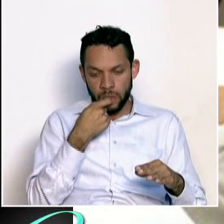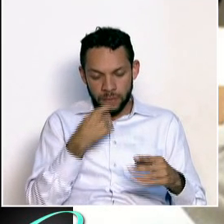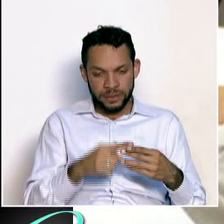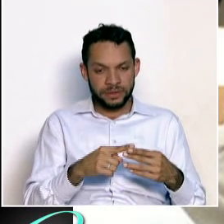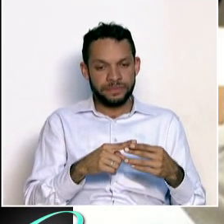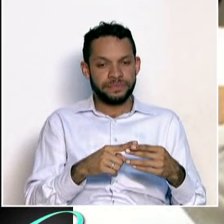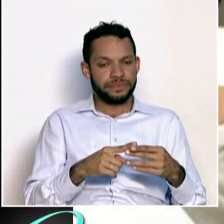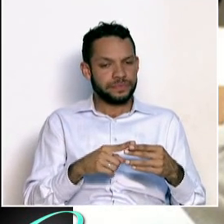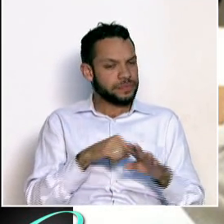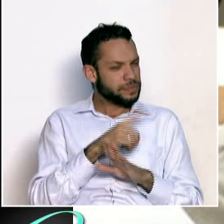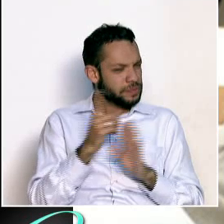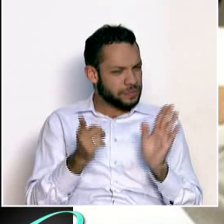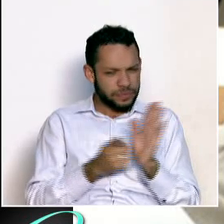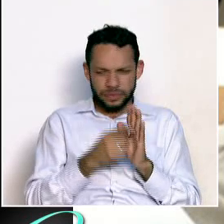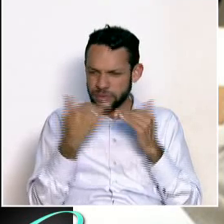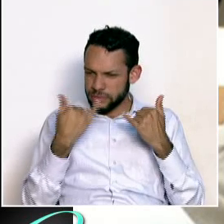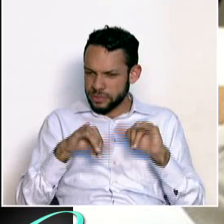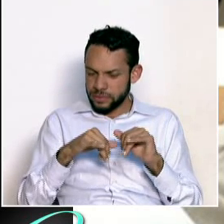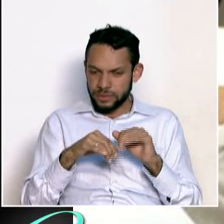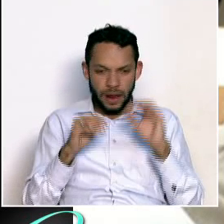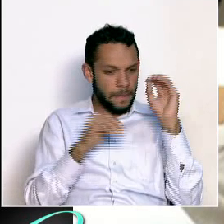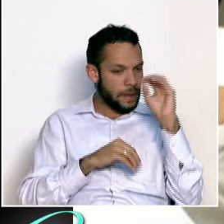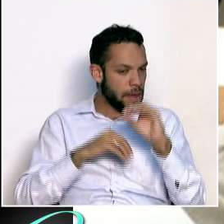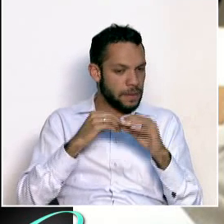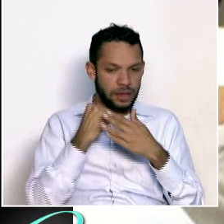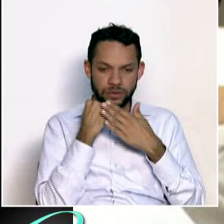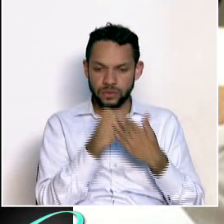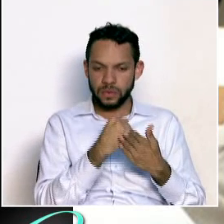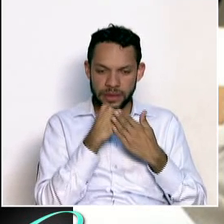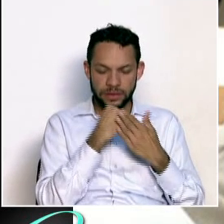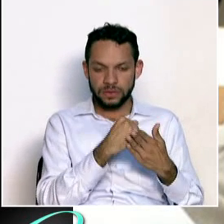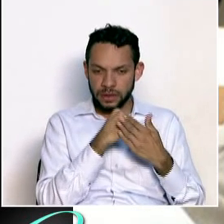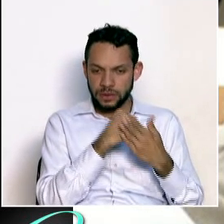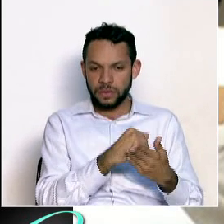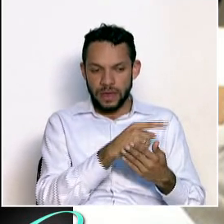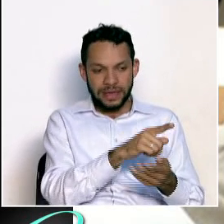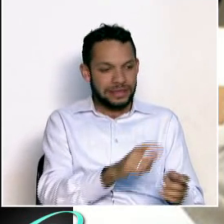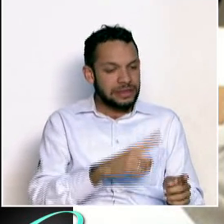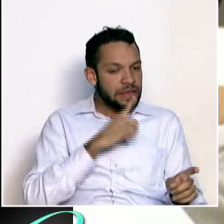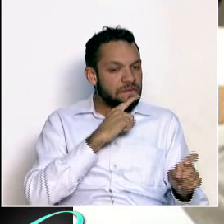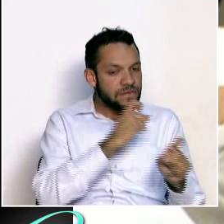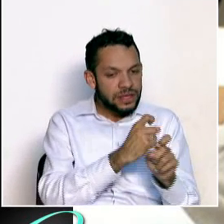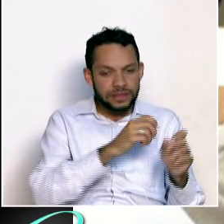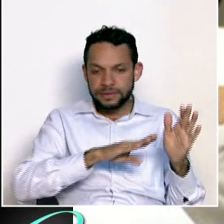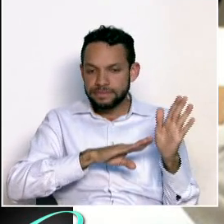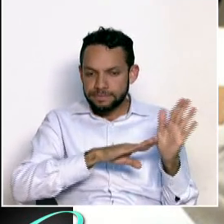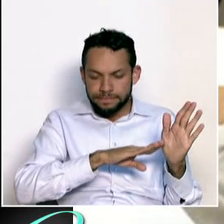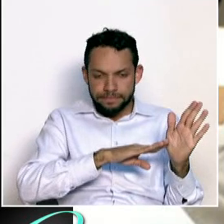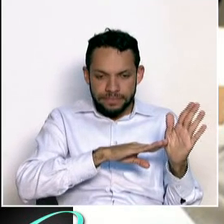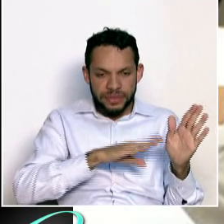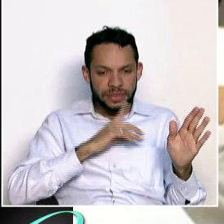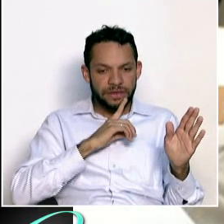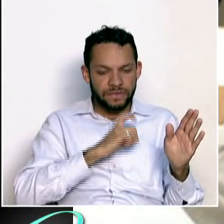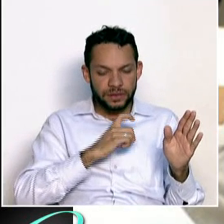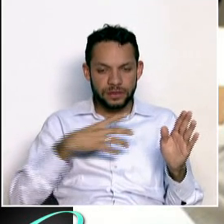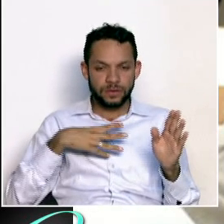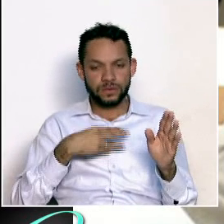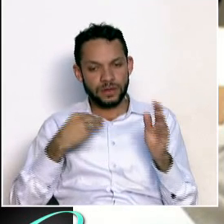cósmicos, farmacológicos no han dado resultado. Entonces, cuando la ciencia